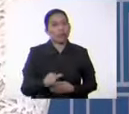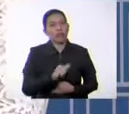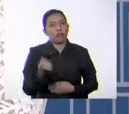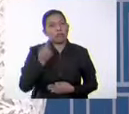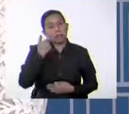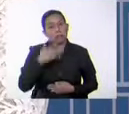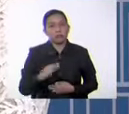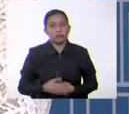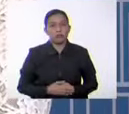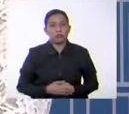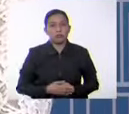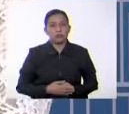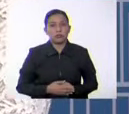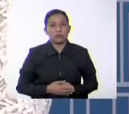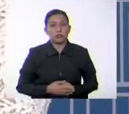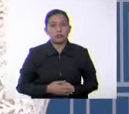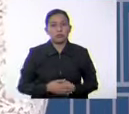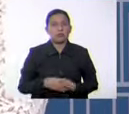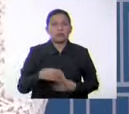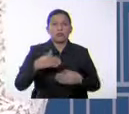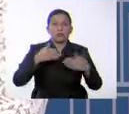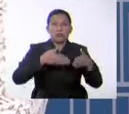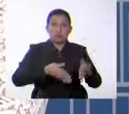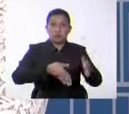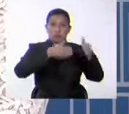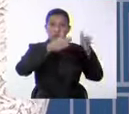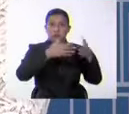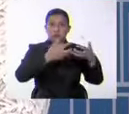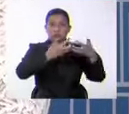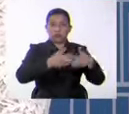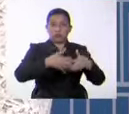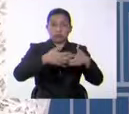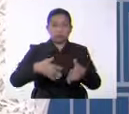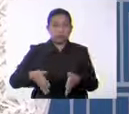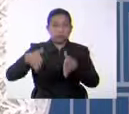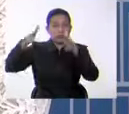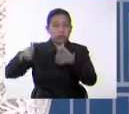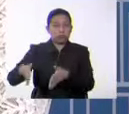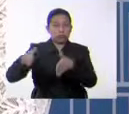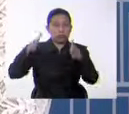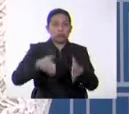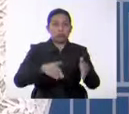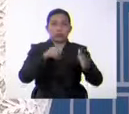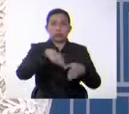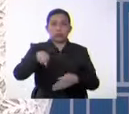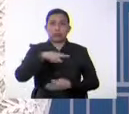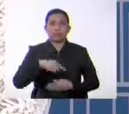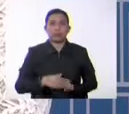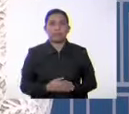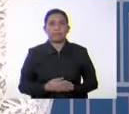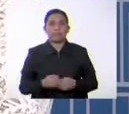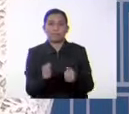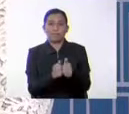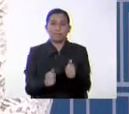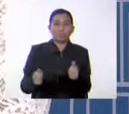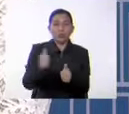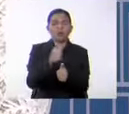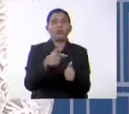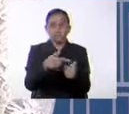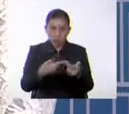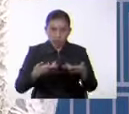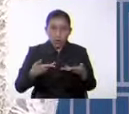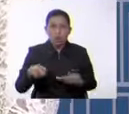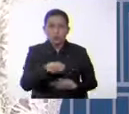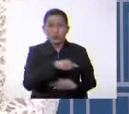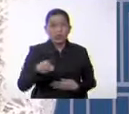las multinacionales que ejercen poder económico. Para ello tenemos los derechos de los trabajadores y otras conquistas sociales que lo que hacen